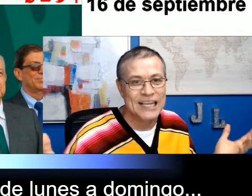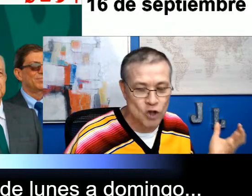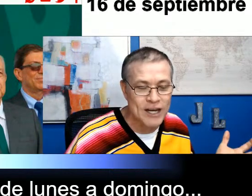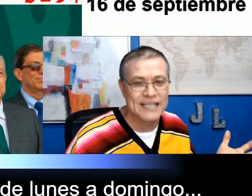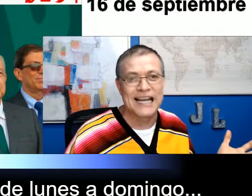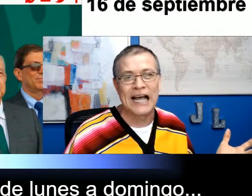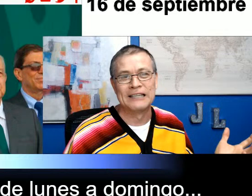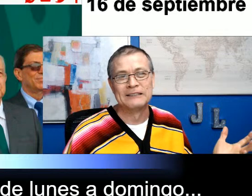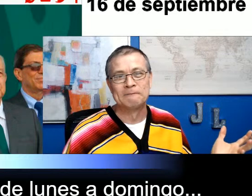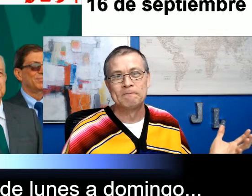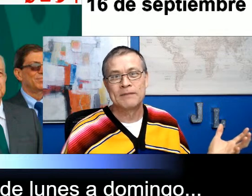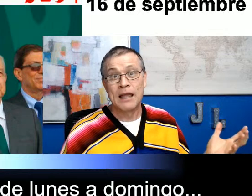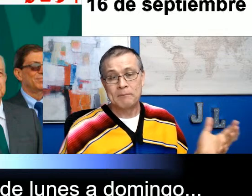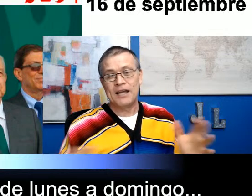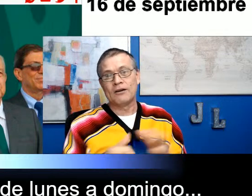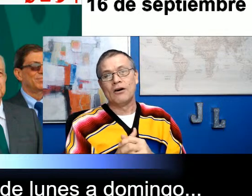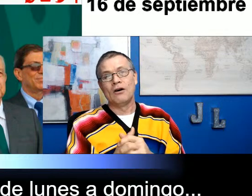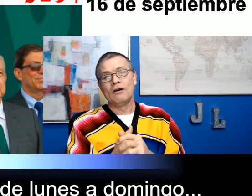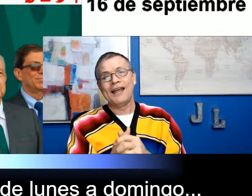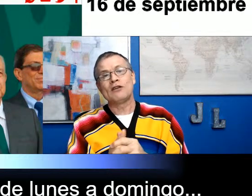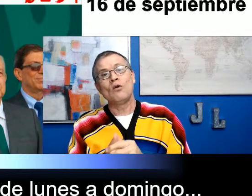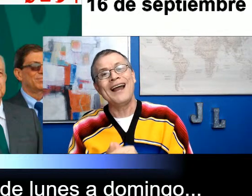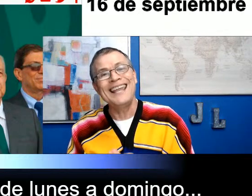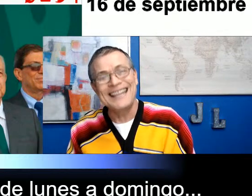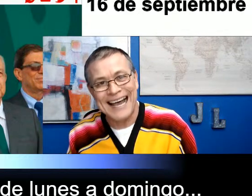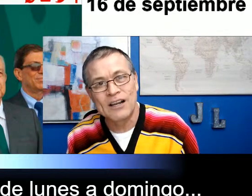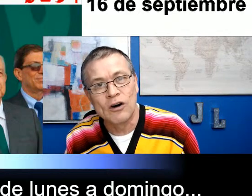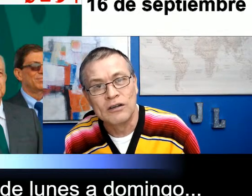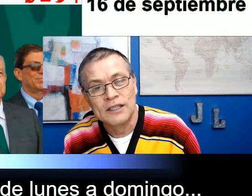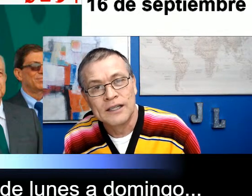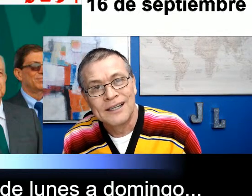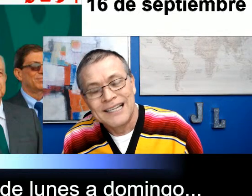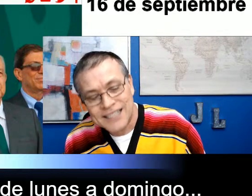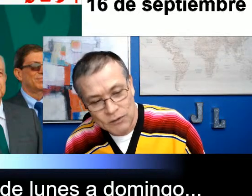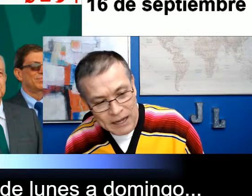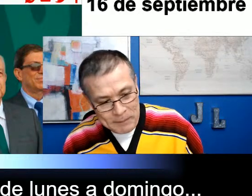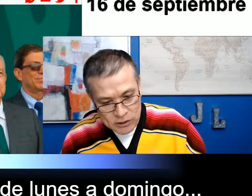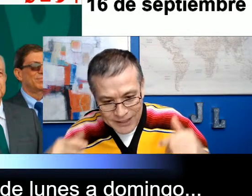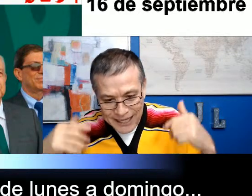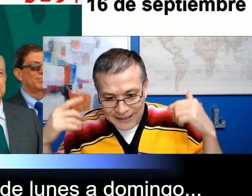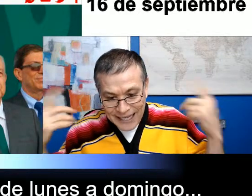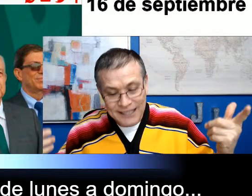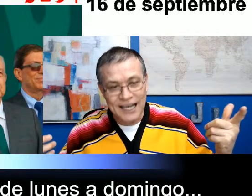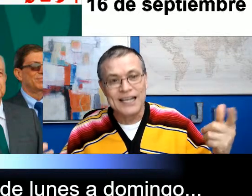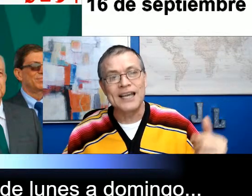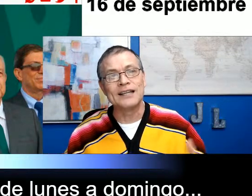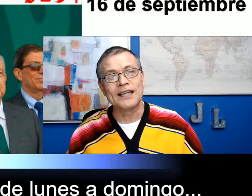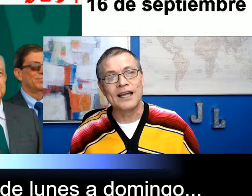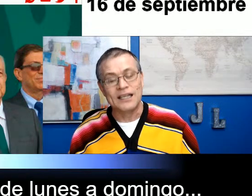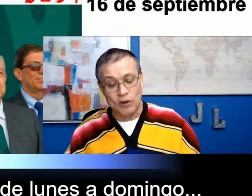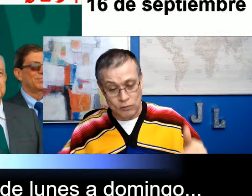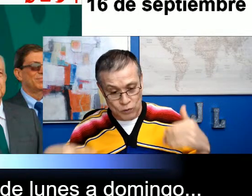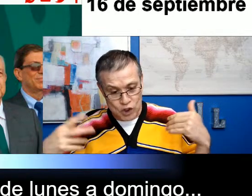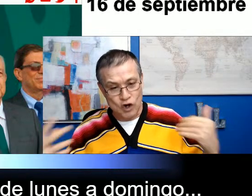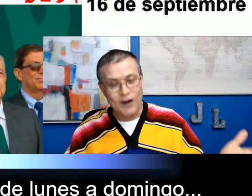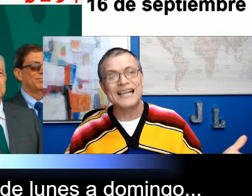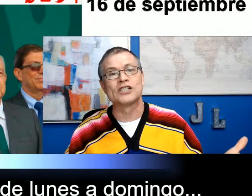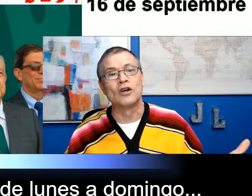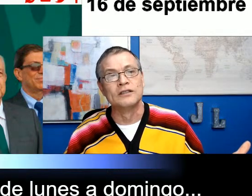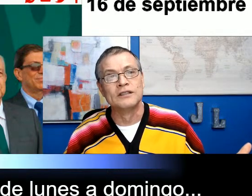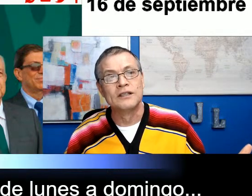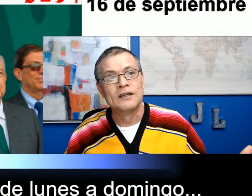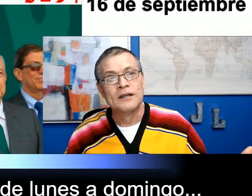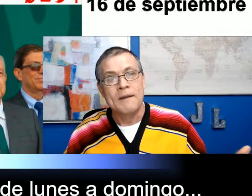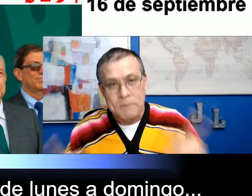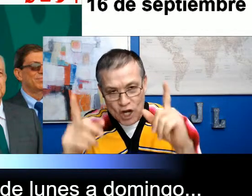Iglesia Católica. Pero el cura Hidalgo, siendo una persona tan inteligente y con mucho